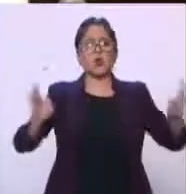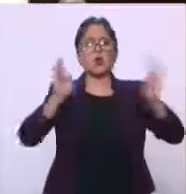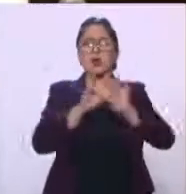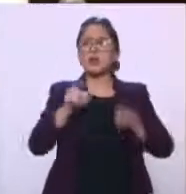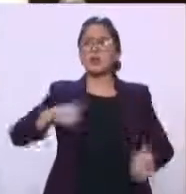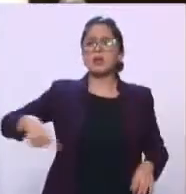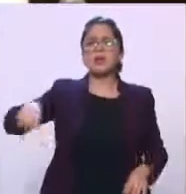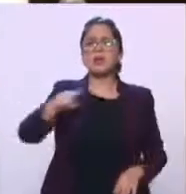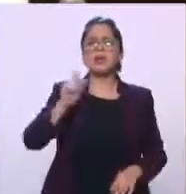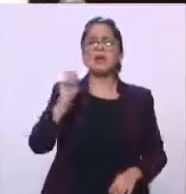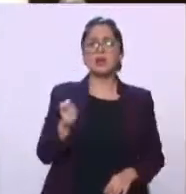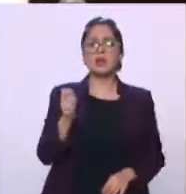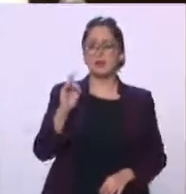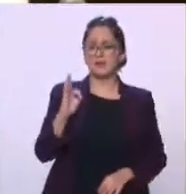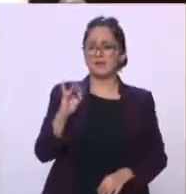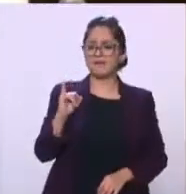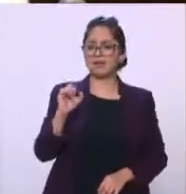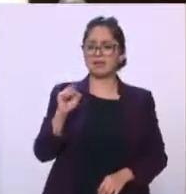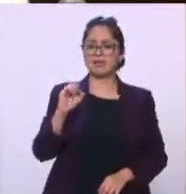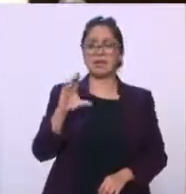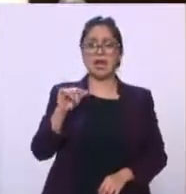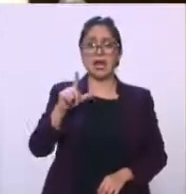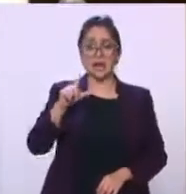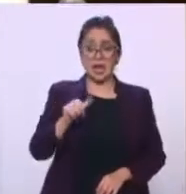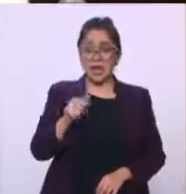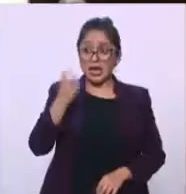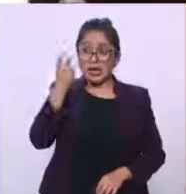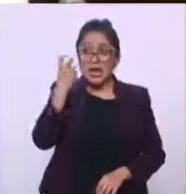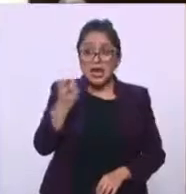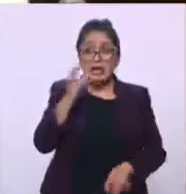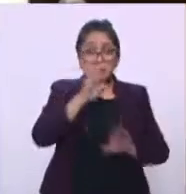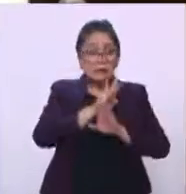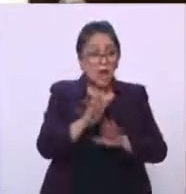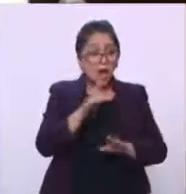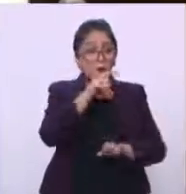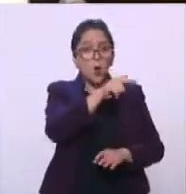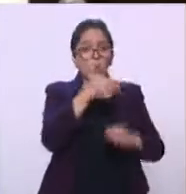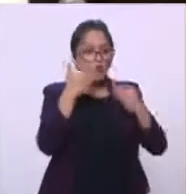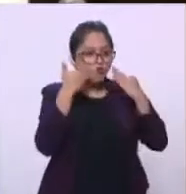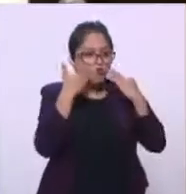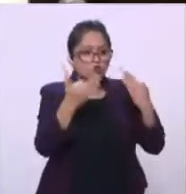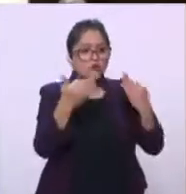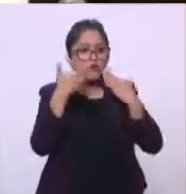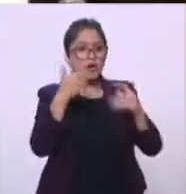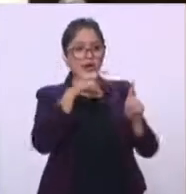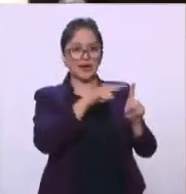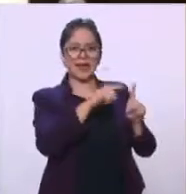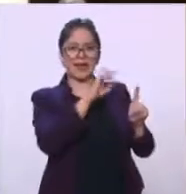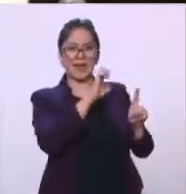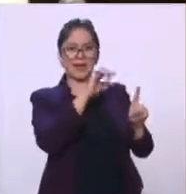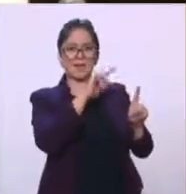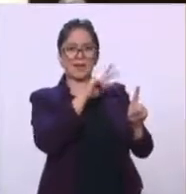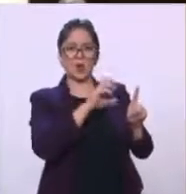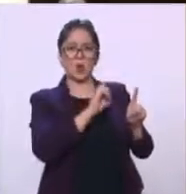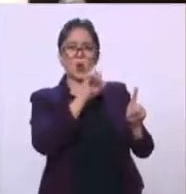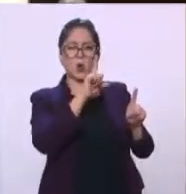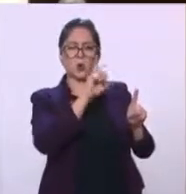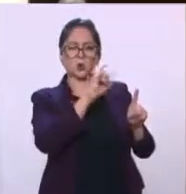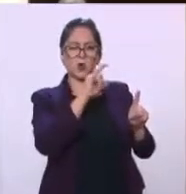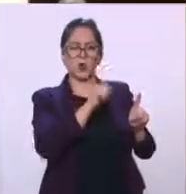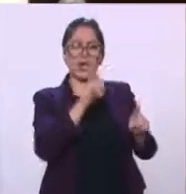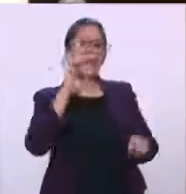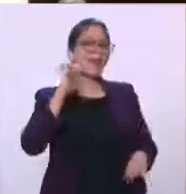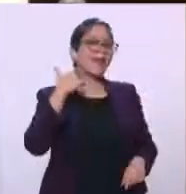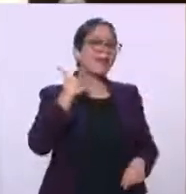caso la Fiscalía, proceda en caso de que se compruebe todo lo que ha estado diciendo el exdirector de Petróleos